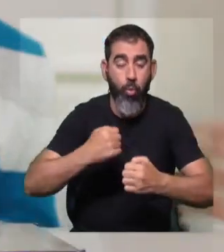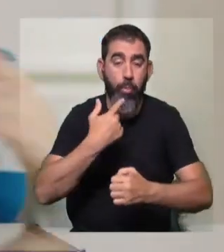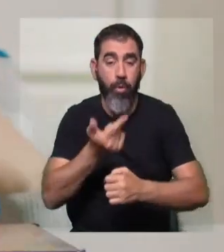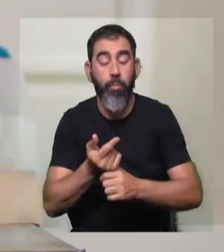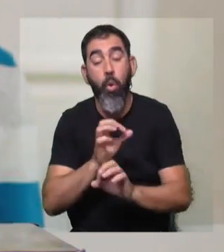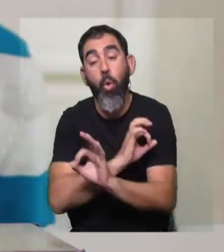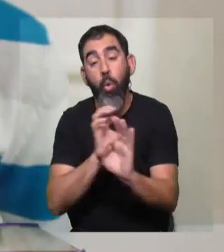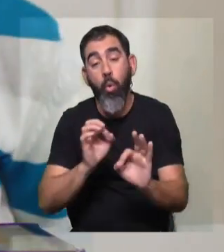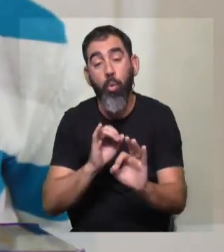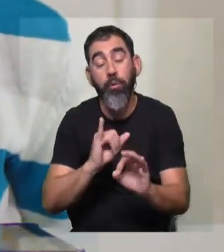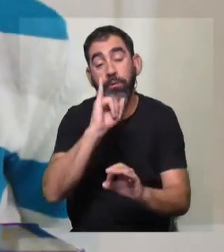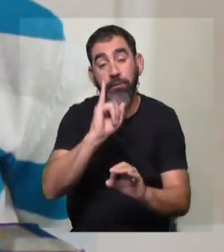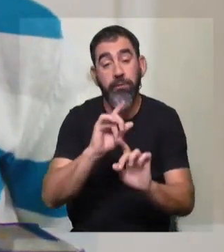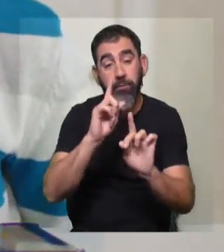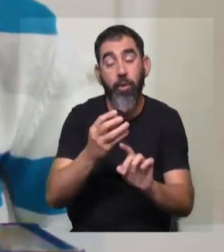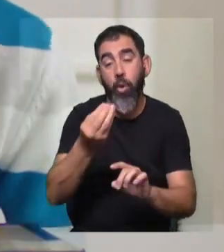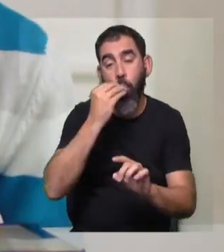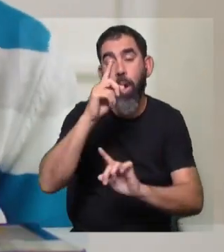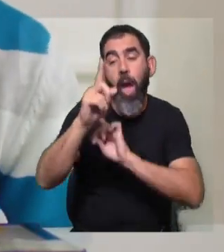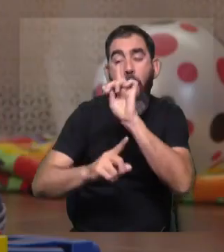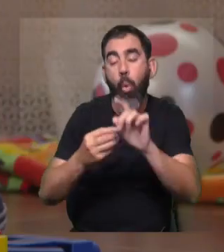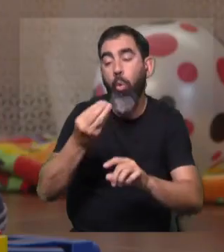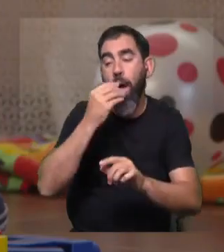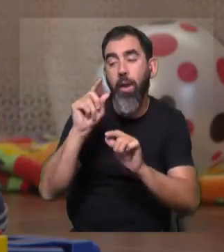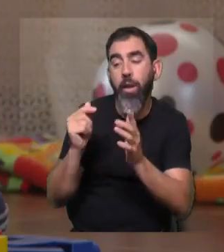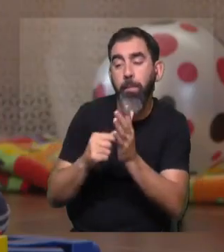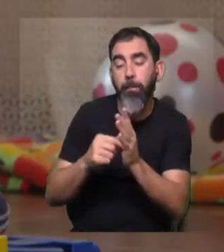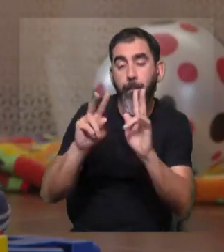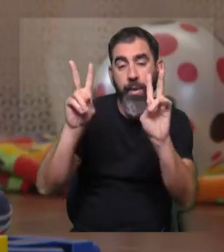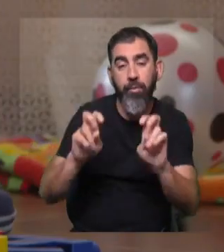o también si consumían determinado tipo de alimentos.